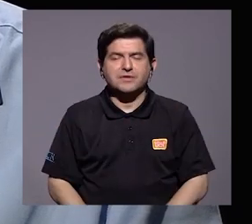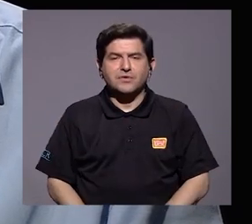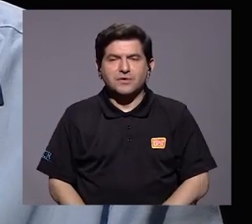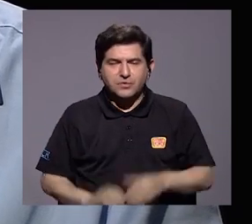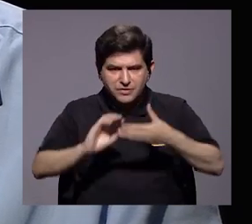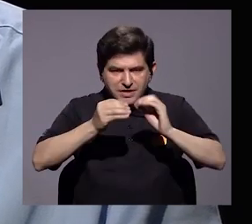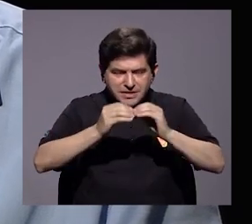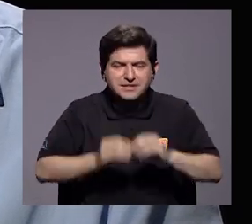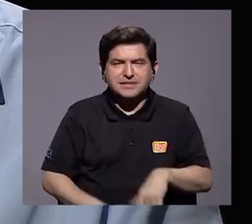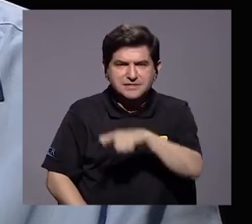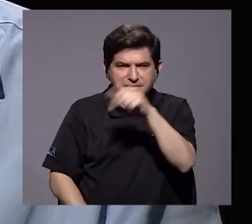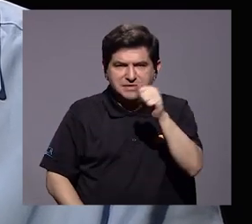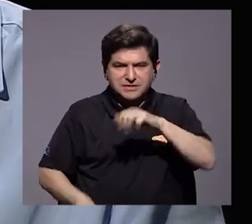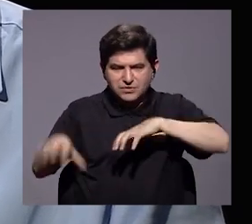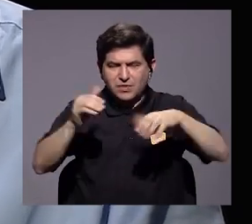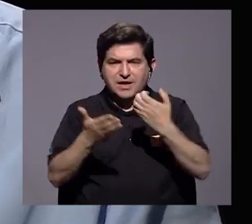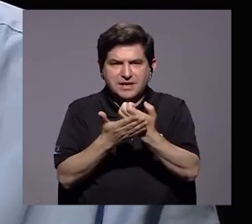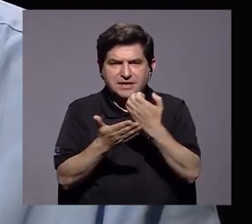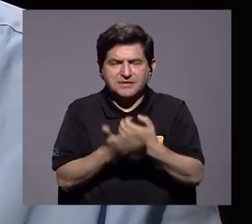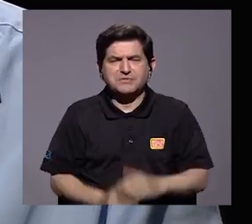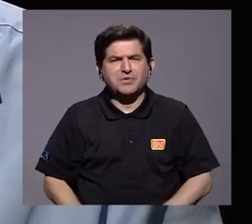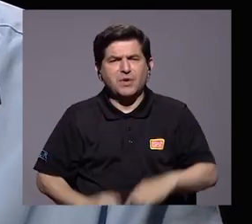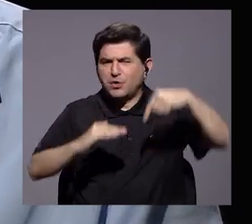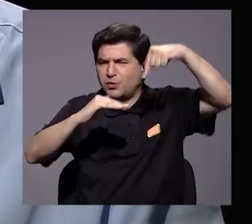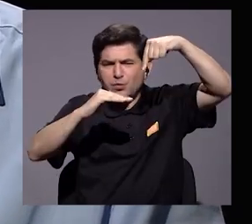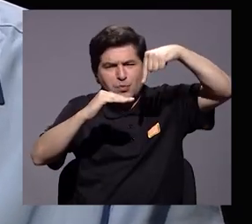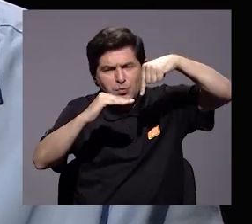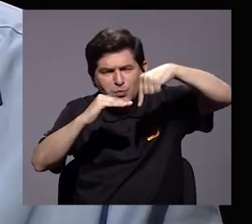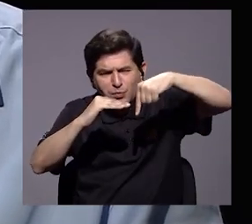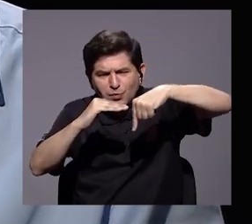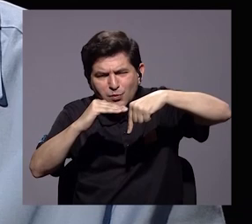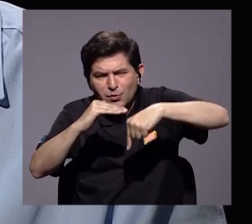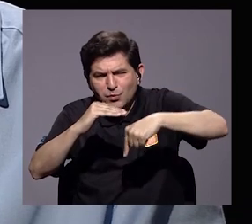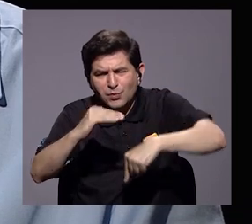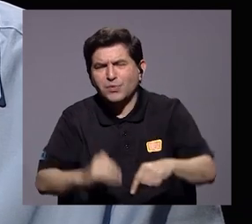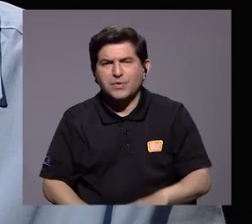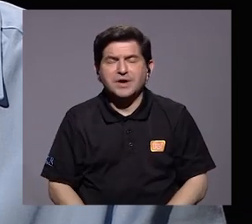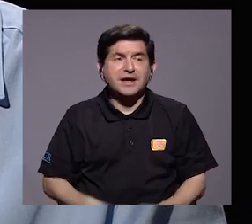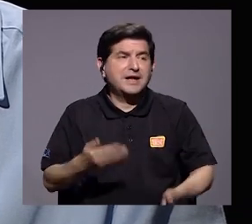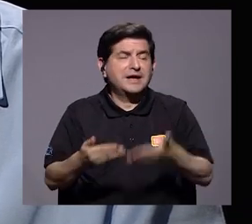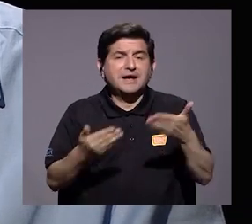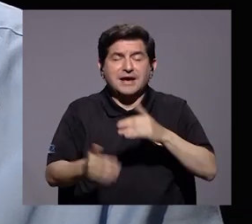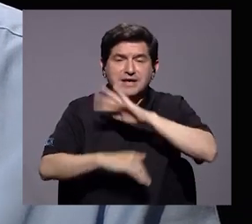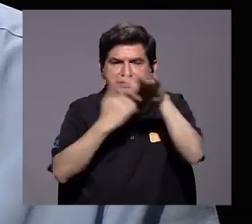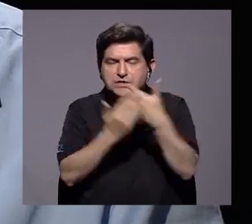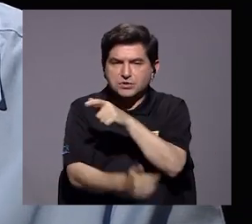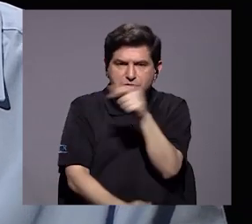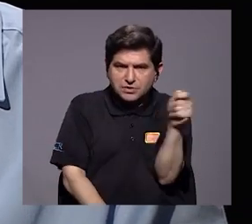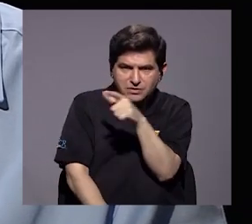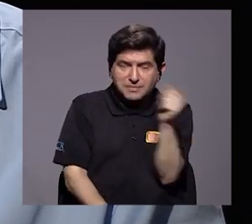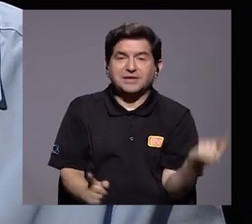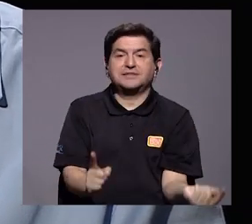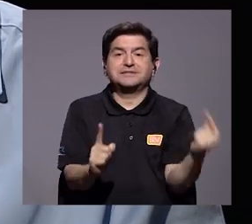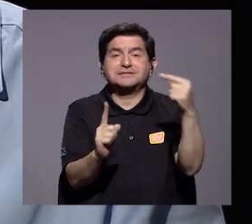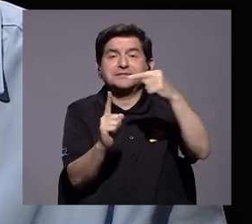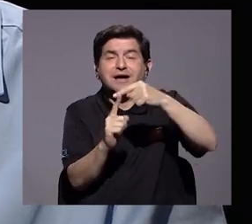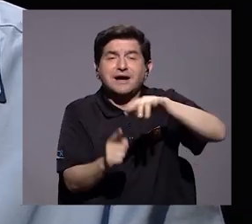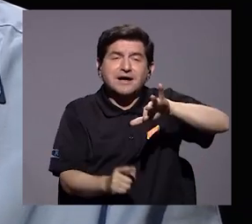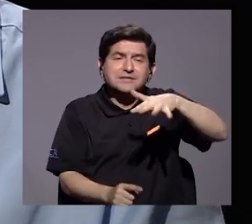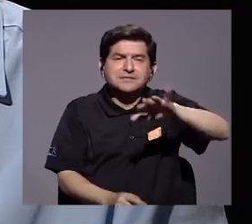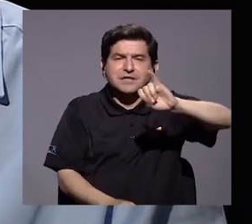índice mensual de actividad económica y la actividad económica subo muy deprimida decreciendo prácticamente todos los meses